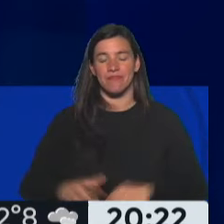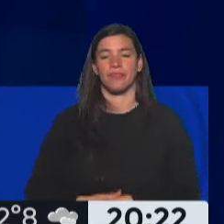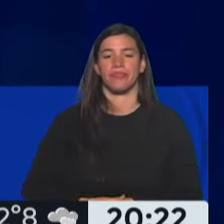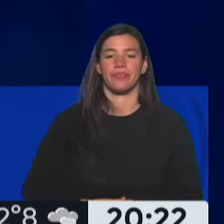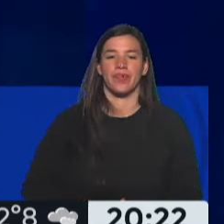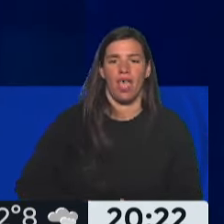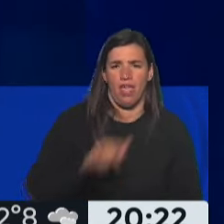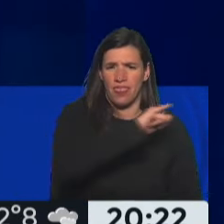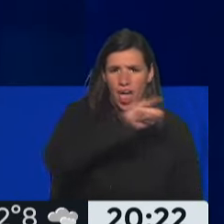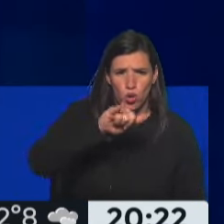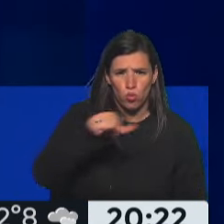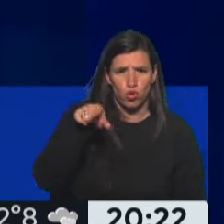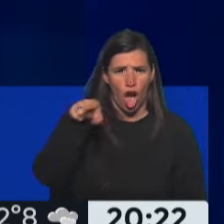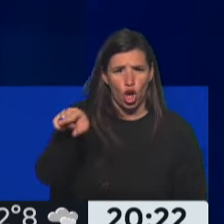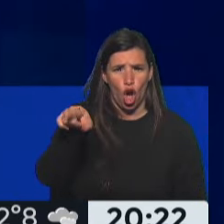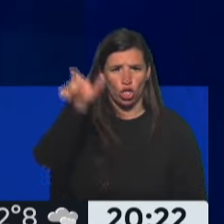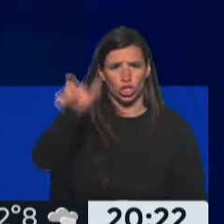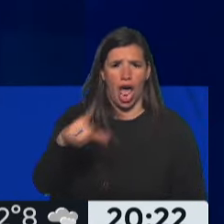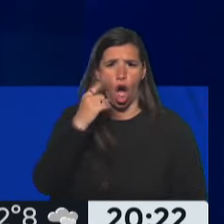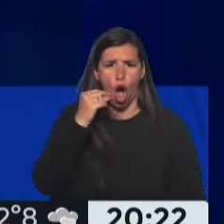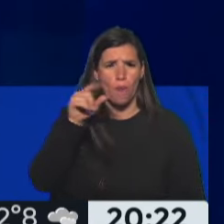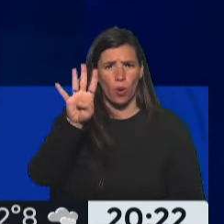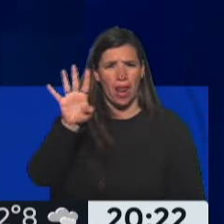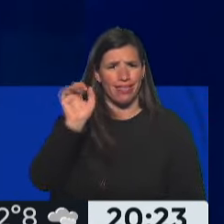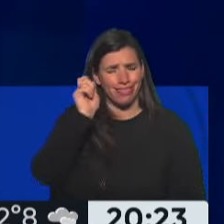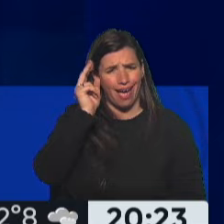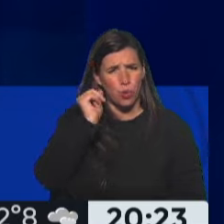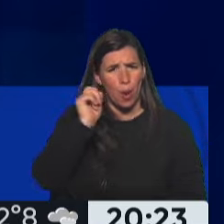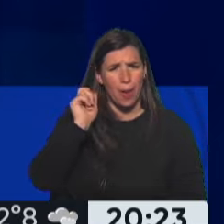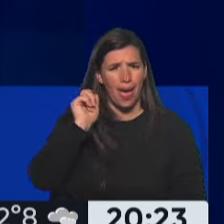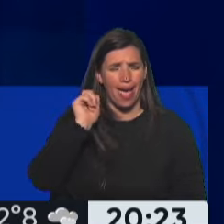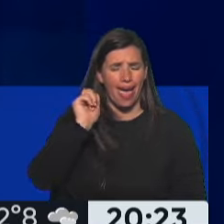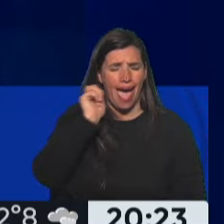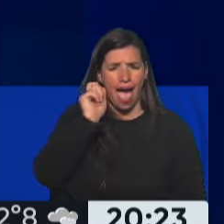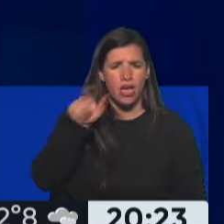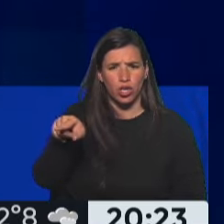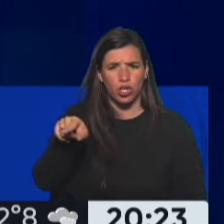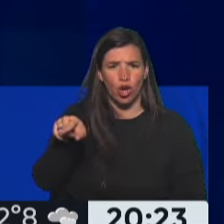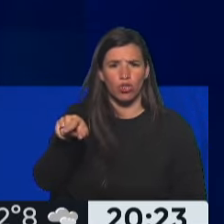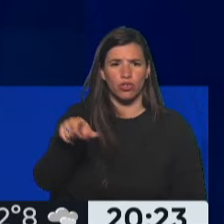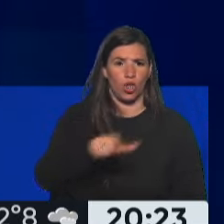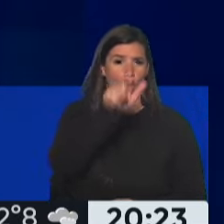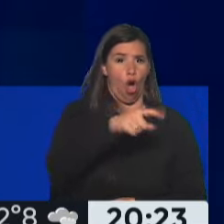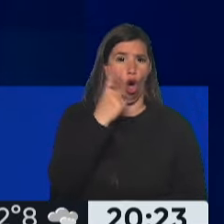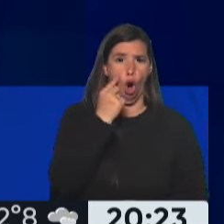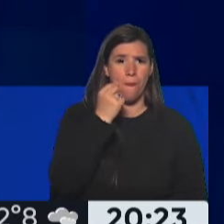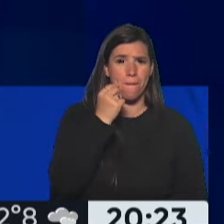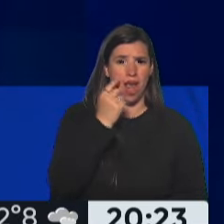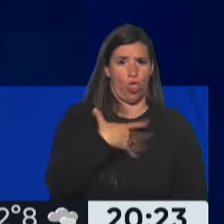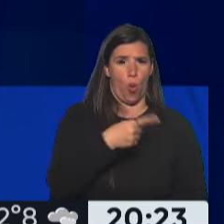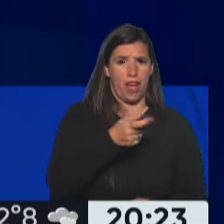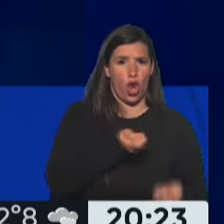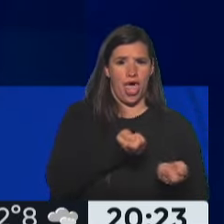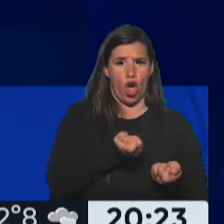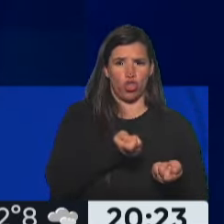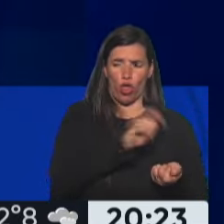49 años la hizo el dueño de un bazar que lo habría sorprendido cuando robaba mercadería adentro del local. Y por esto